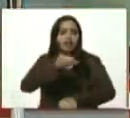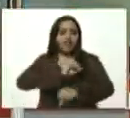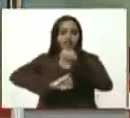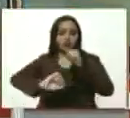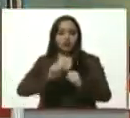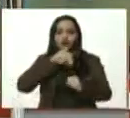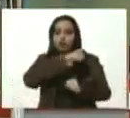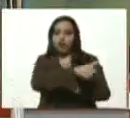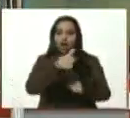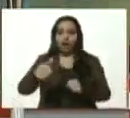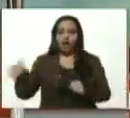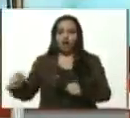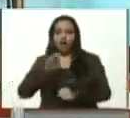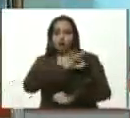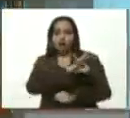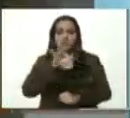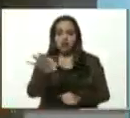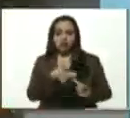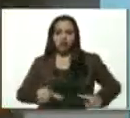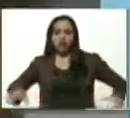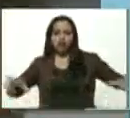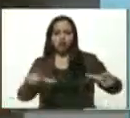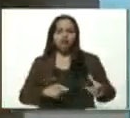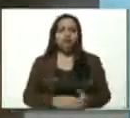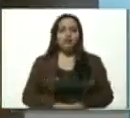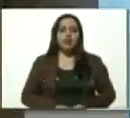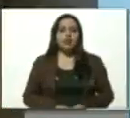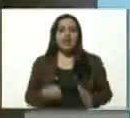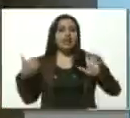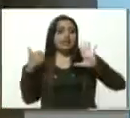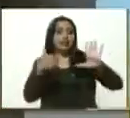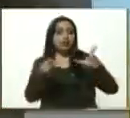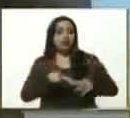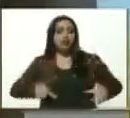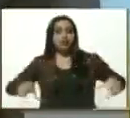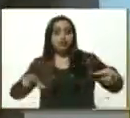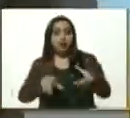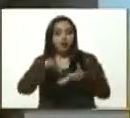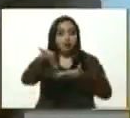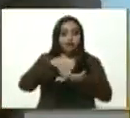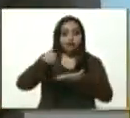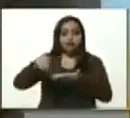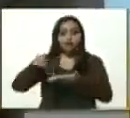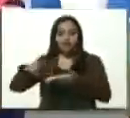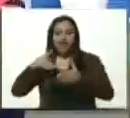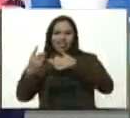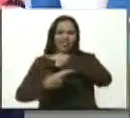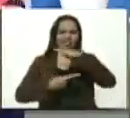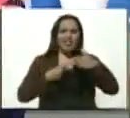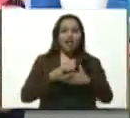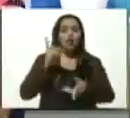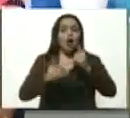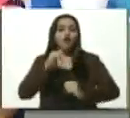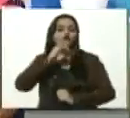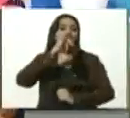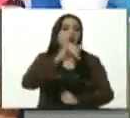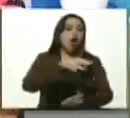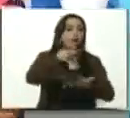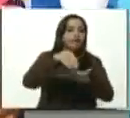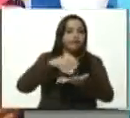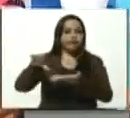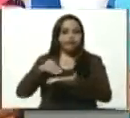de estos 33 sedes, y va a haber 6 salas situacionales que van entonces a estar compilando toda